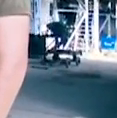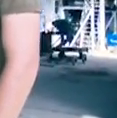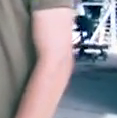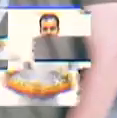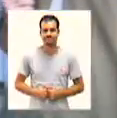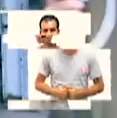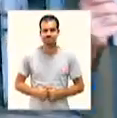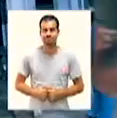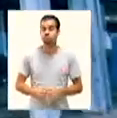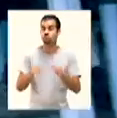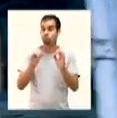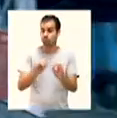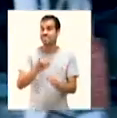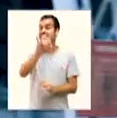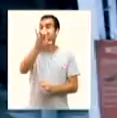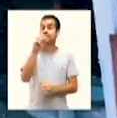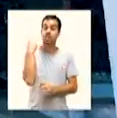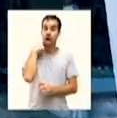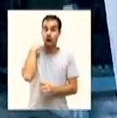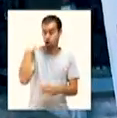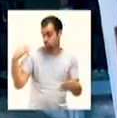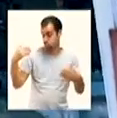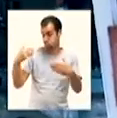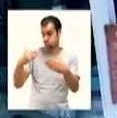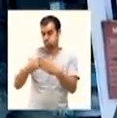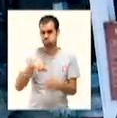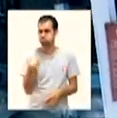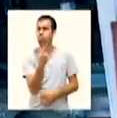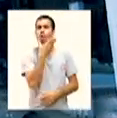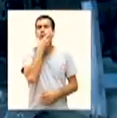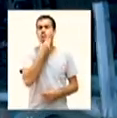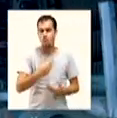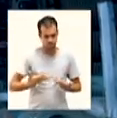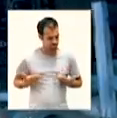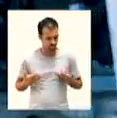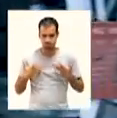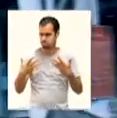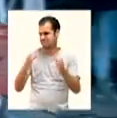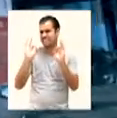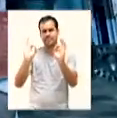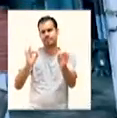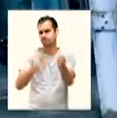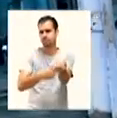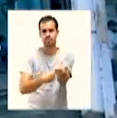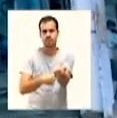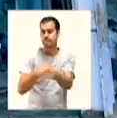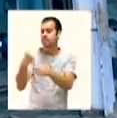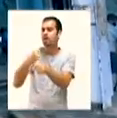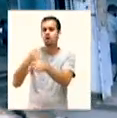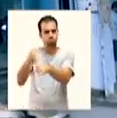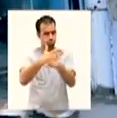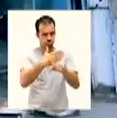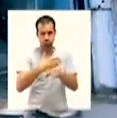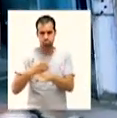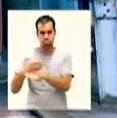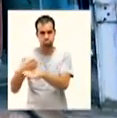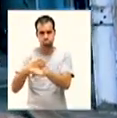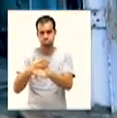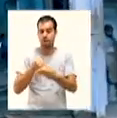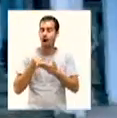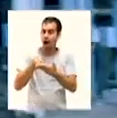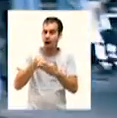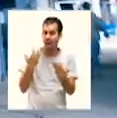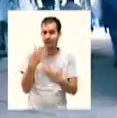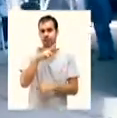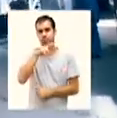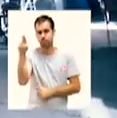Años, los jóvenes hemos dado el paso al frente una y otra vez en diversas tareas de apoyo a la revolución. Y el enfrentamiento a la pandemia de la